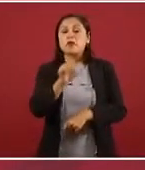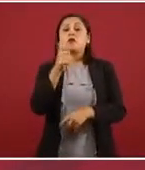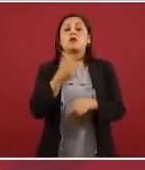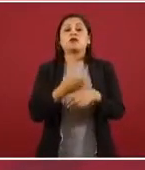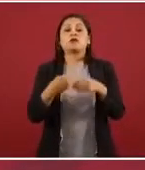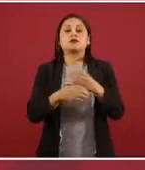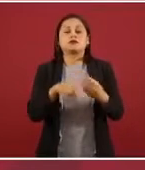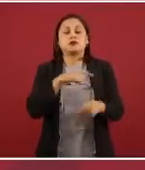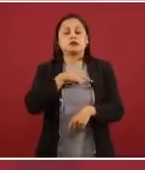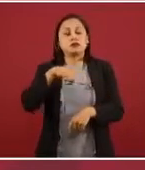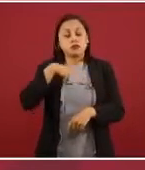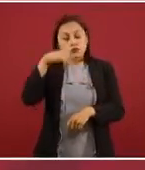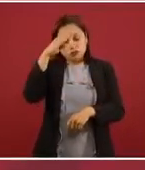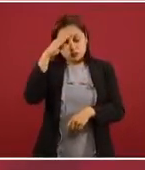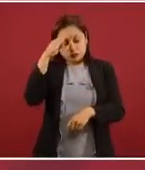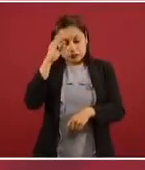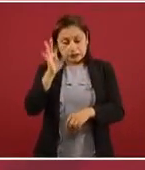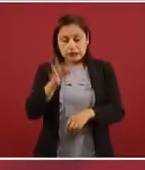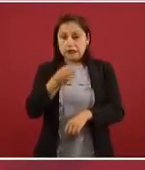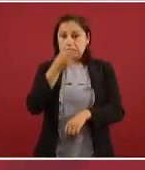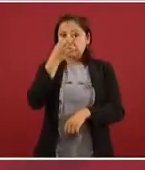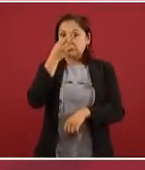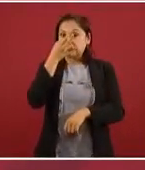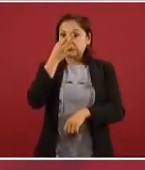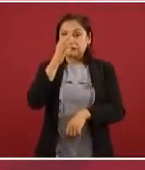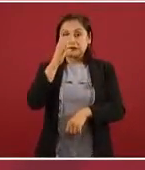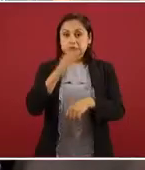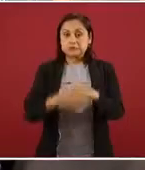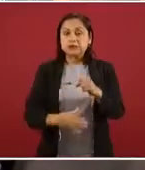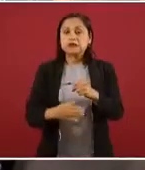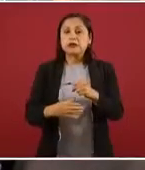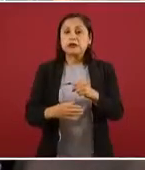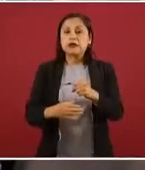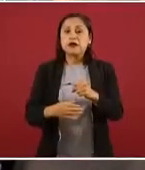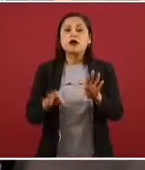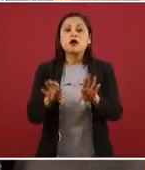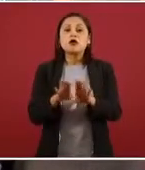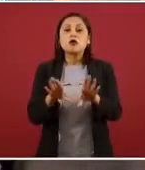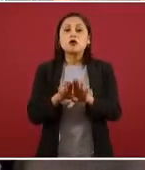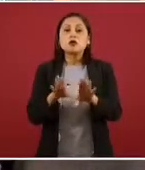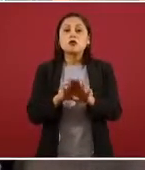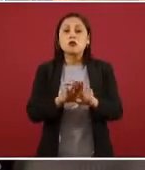resolver. Vamos a transparentar todos los padrones